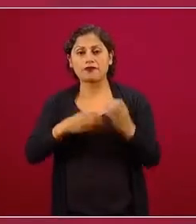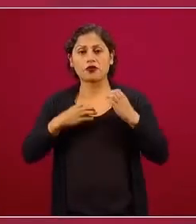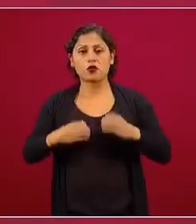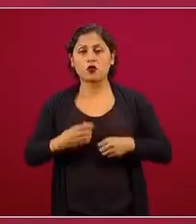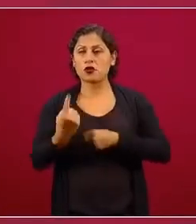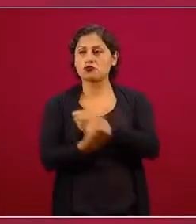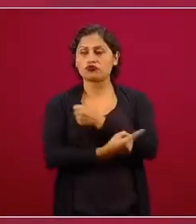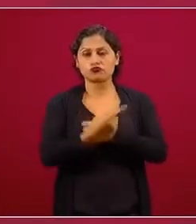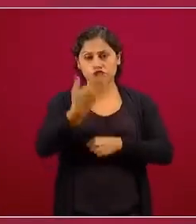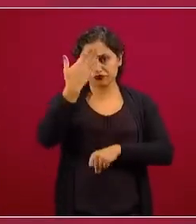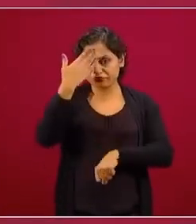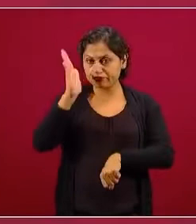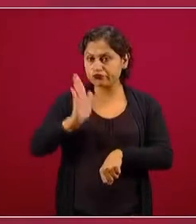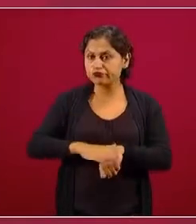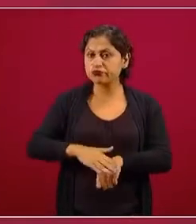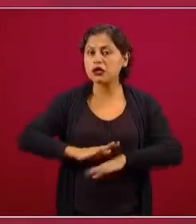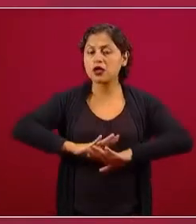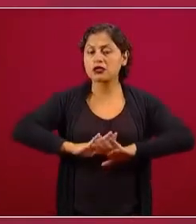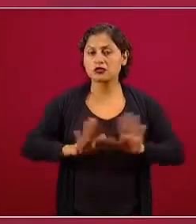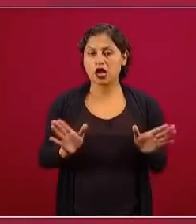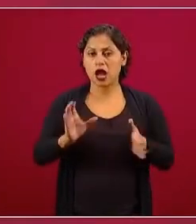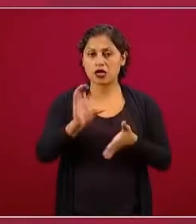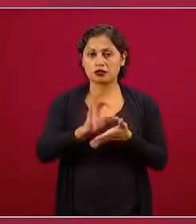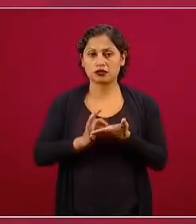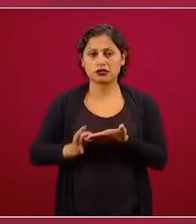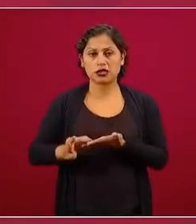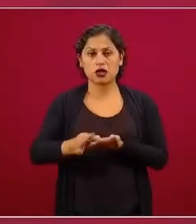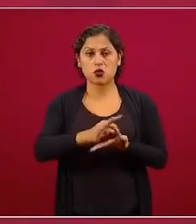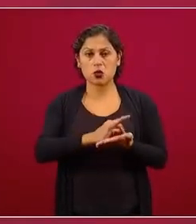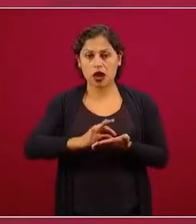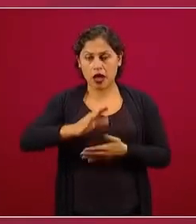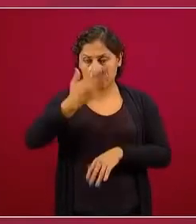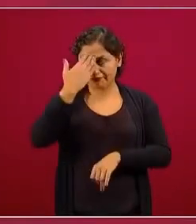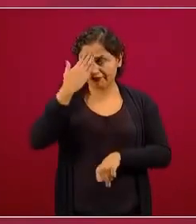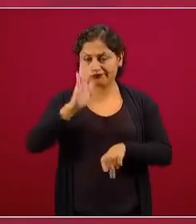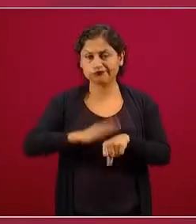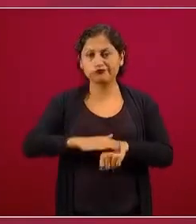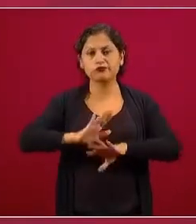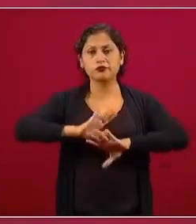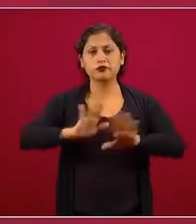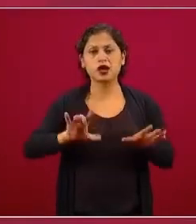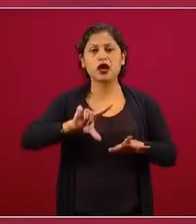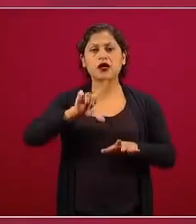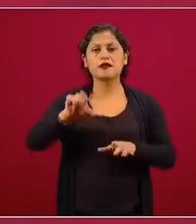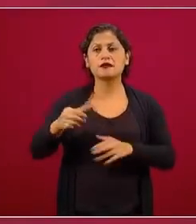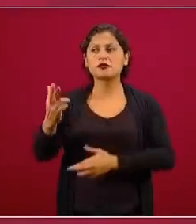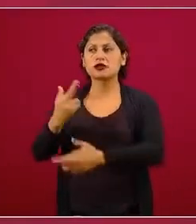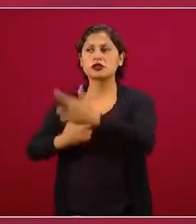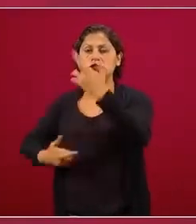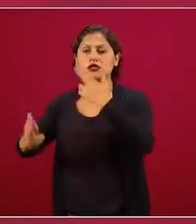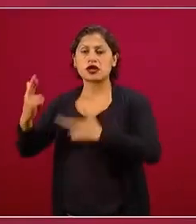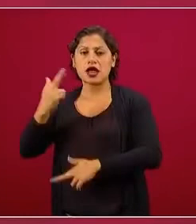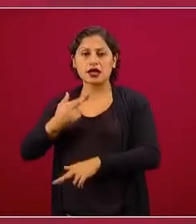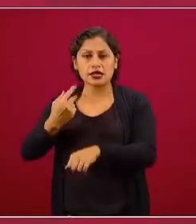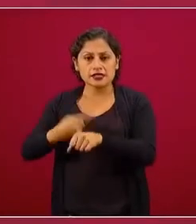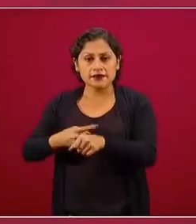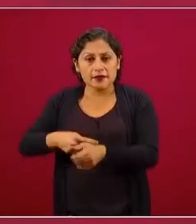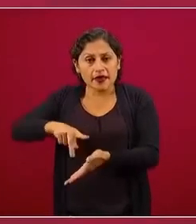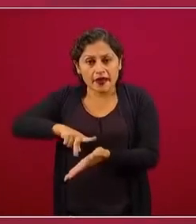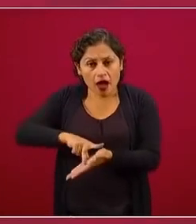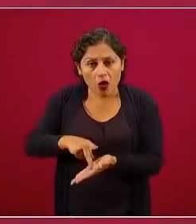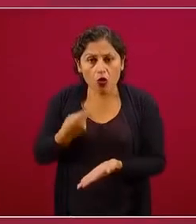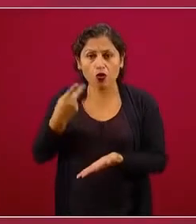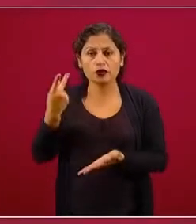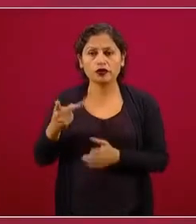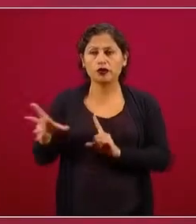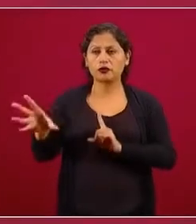estos anticuerpos pudieran haber hecho frente a una segunda infección y por lo tanto evitado que la persona desarrolle signos y síntomas